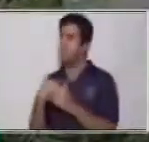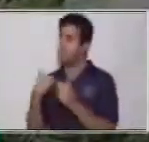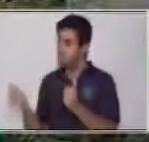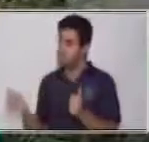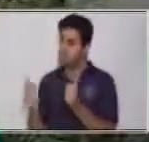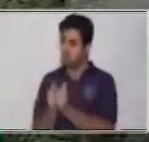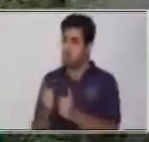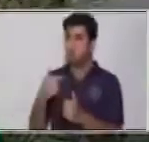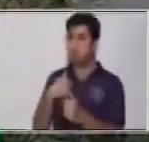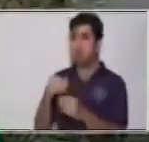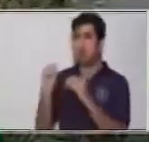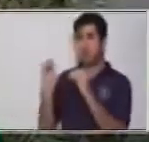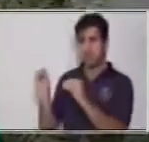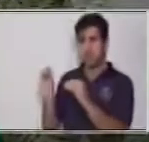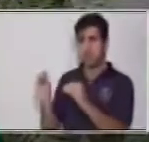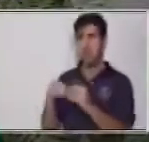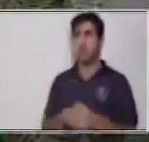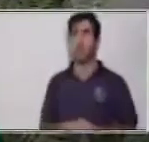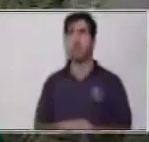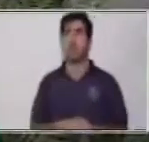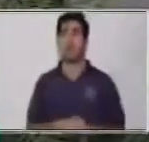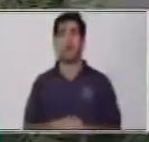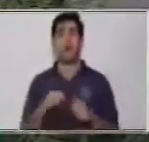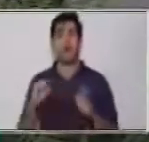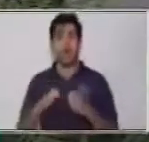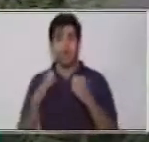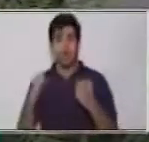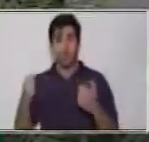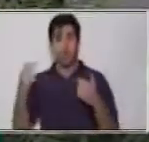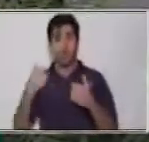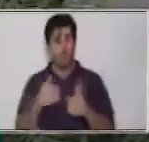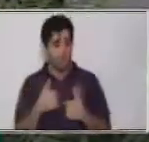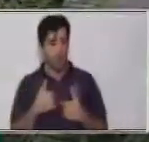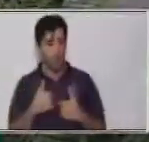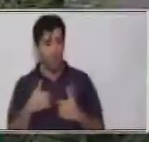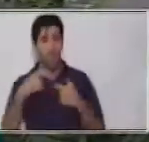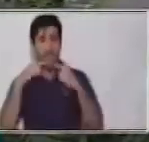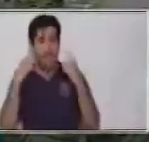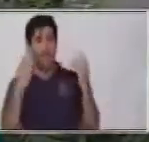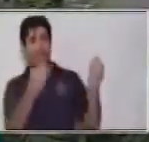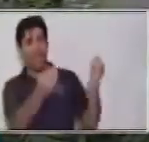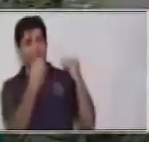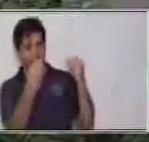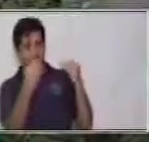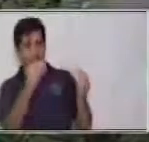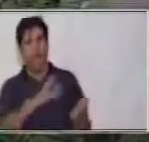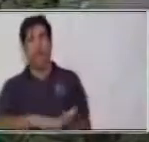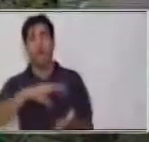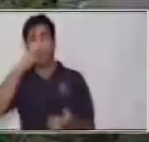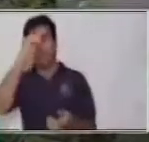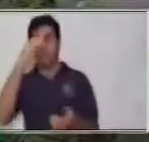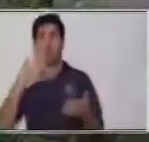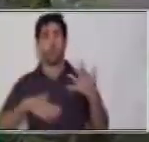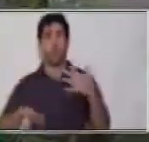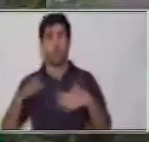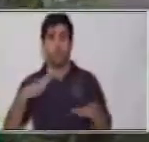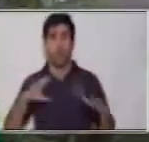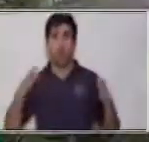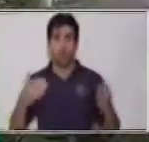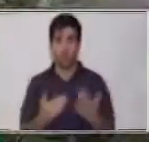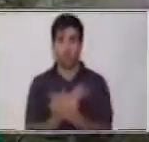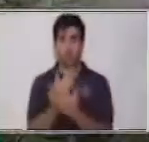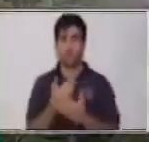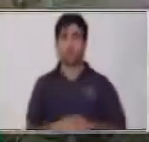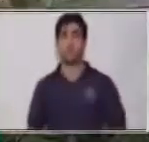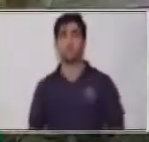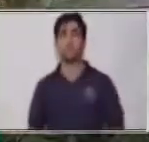tarde y entonces Víctor, sonriente, regresa a su casa porque ha aprendido algo nuevamente.